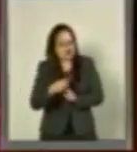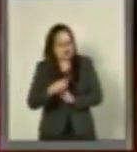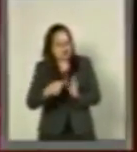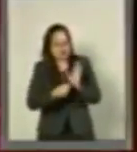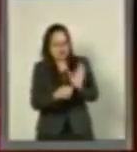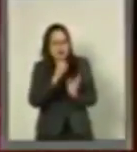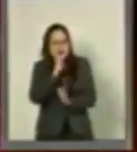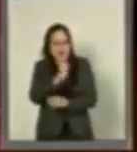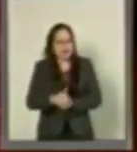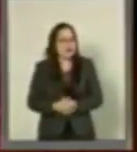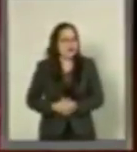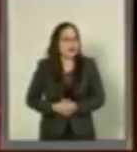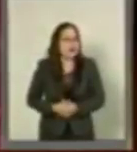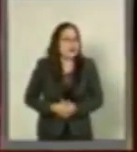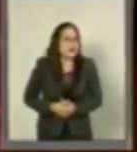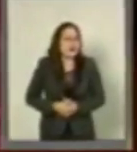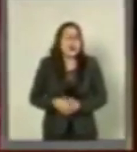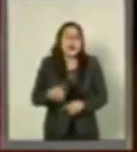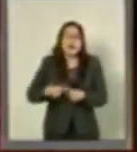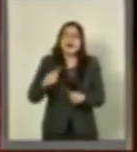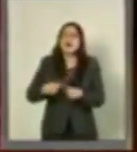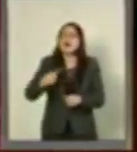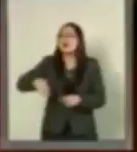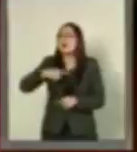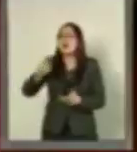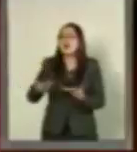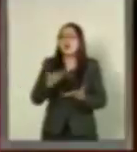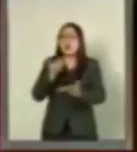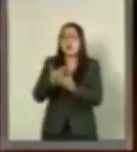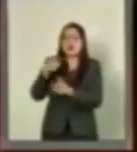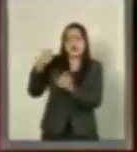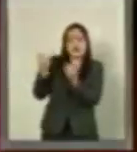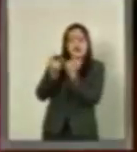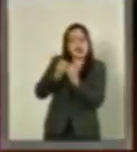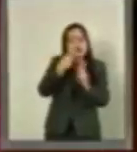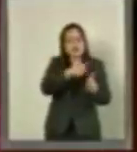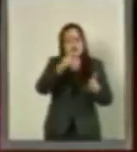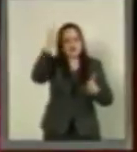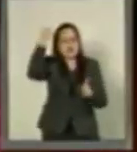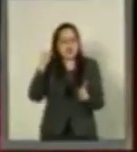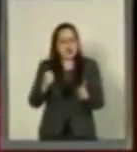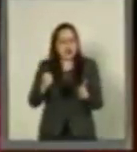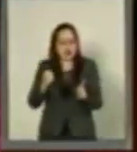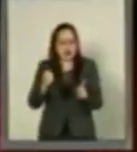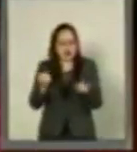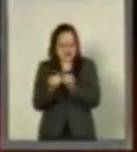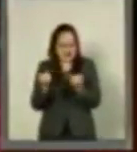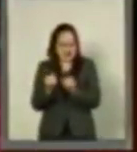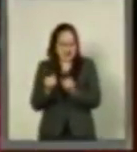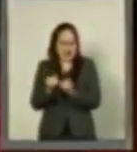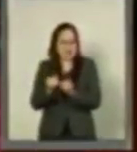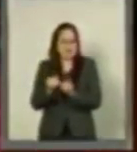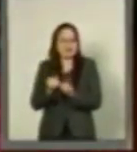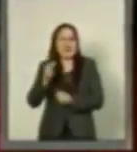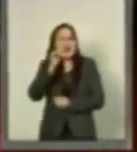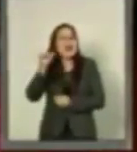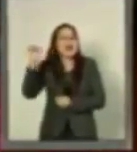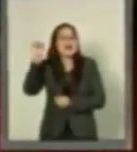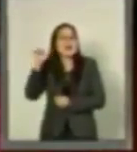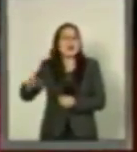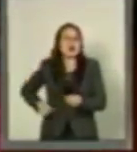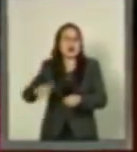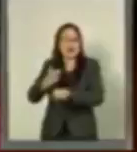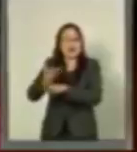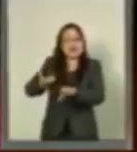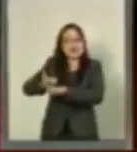secretario, lo que se plantea es, como sucede en Sinaloa, que el día de ayer el gobernador del